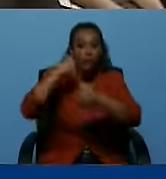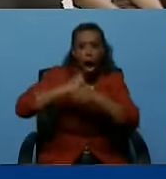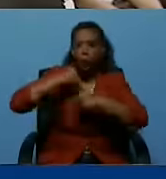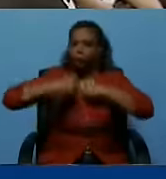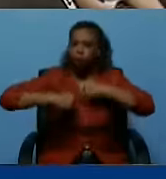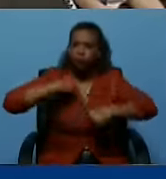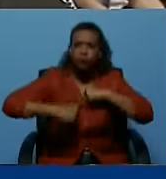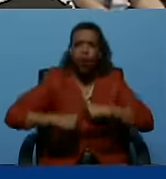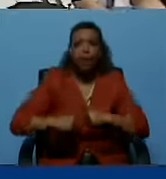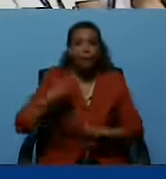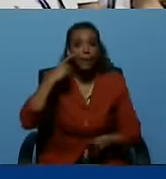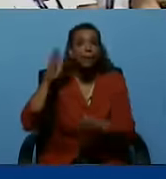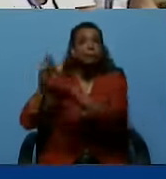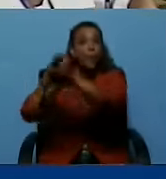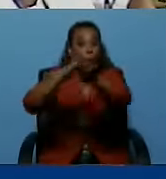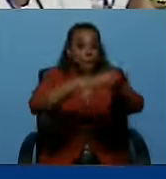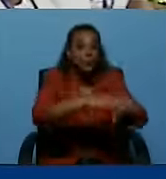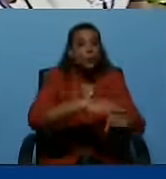Pero yo he venido diciendo,